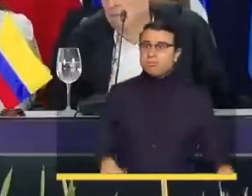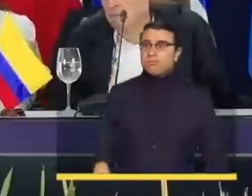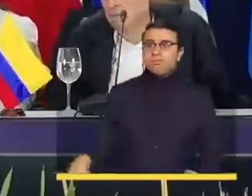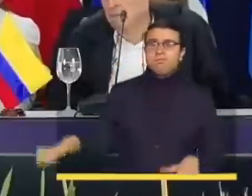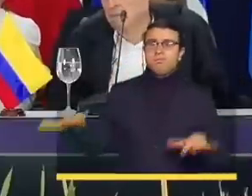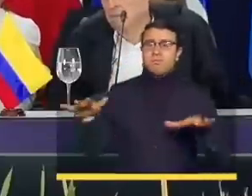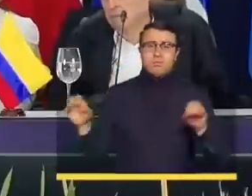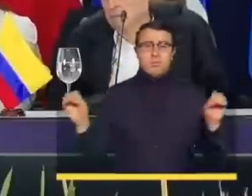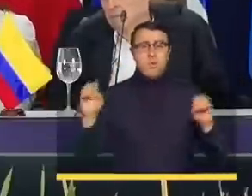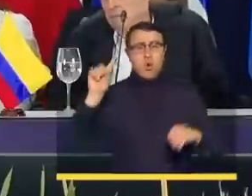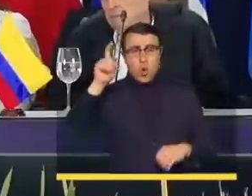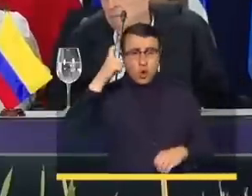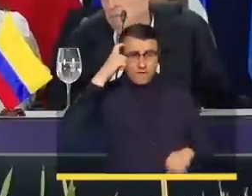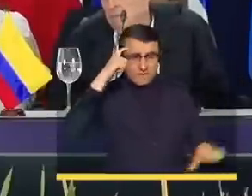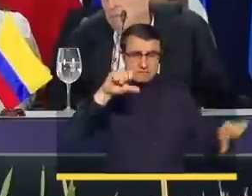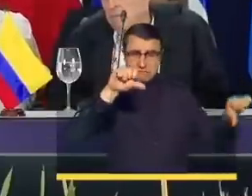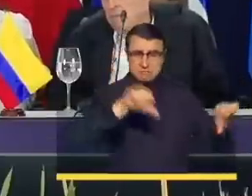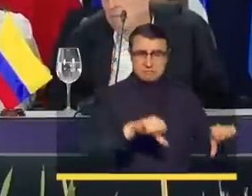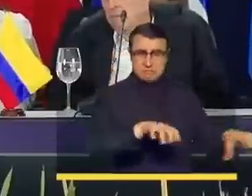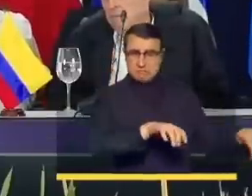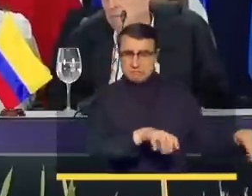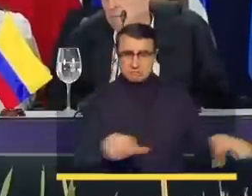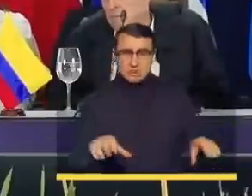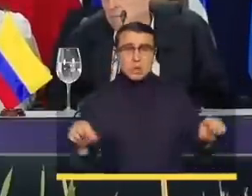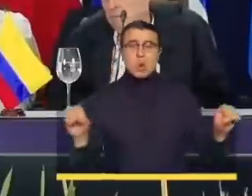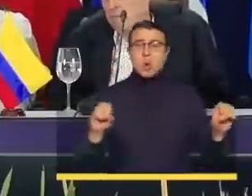y malos gobiernos y corrupción